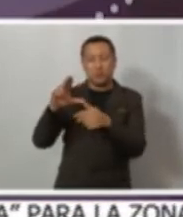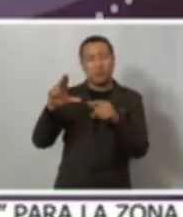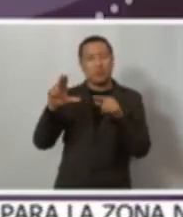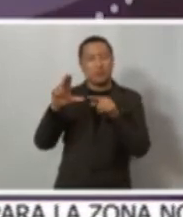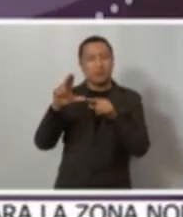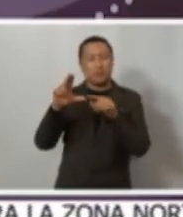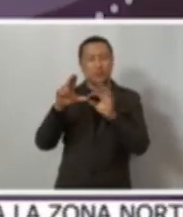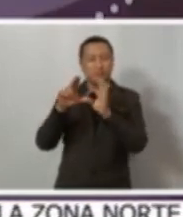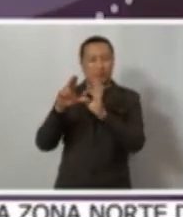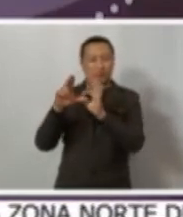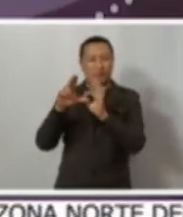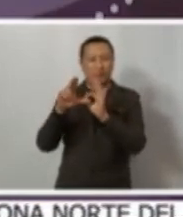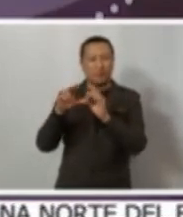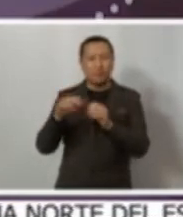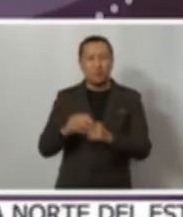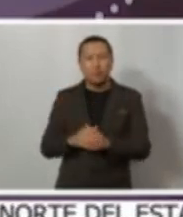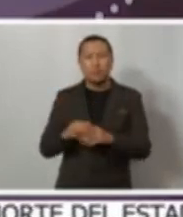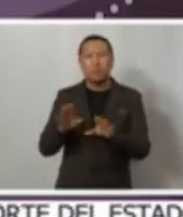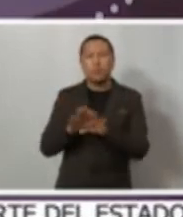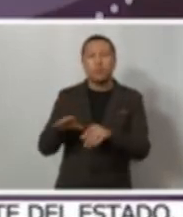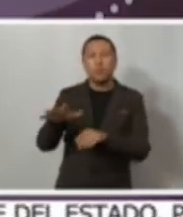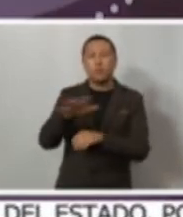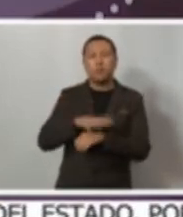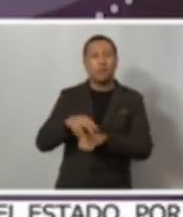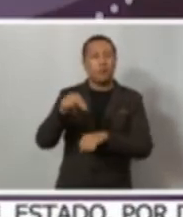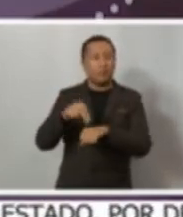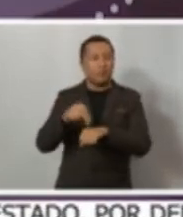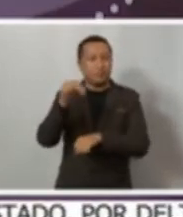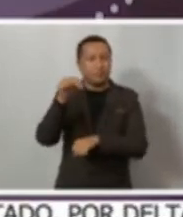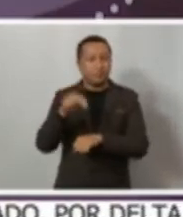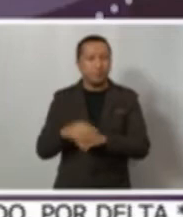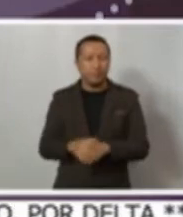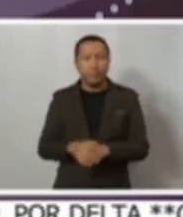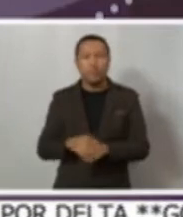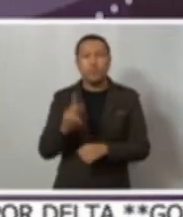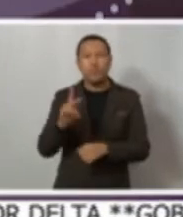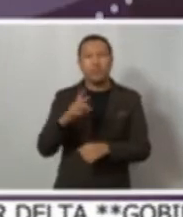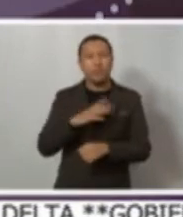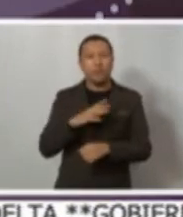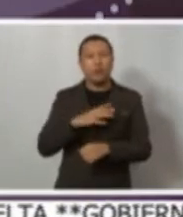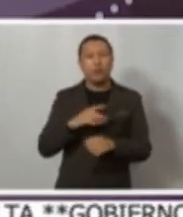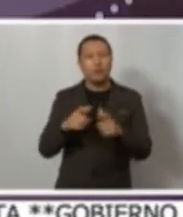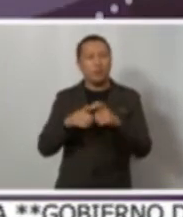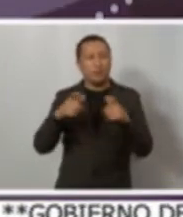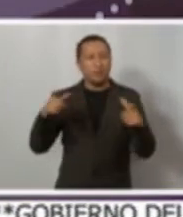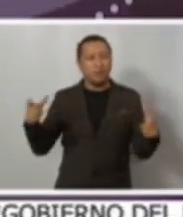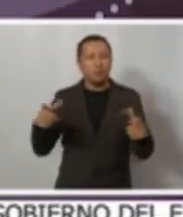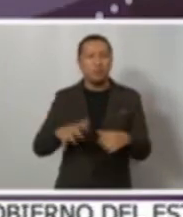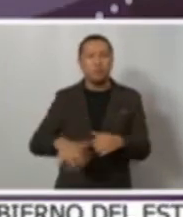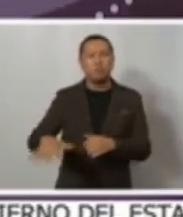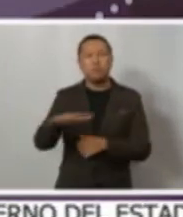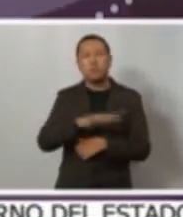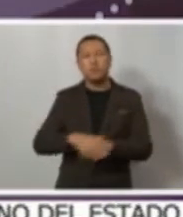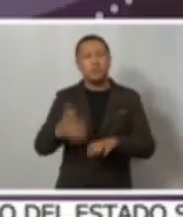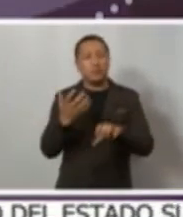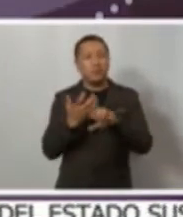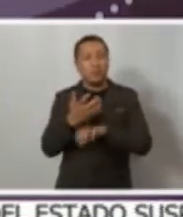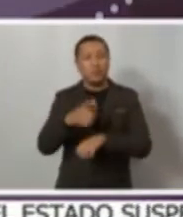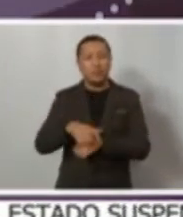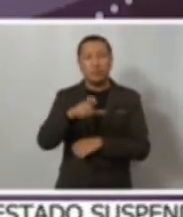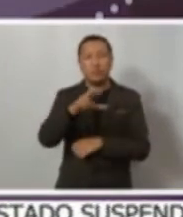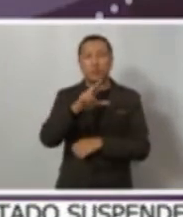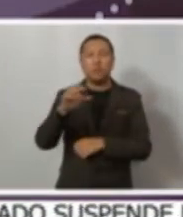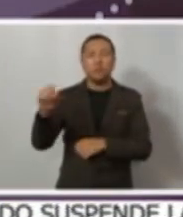apuntaló desde un momento hasta la zona norte, pues sí hay una afectación por ese radio tan grande en todo el estado de Quintana